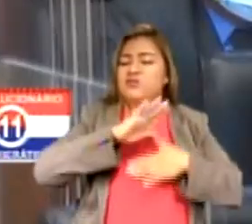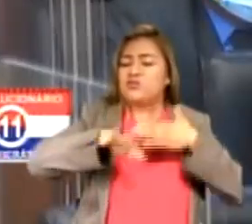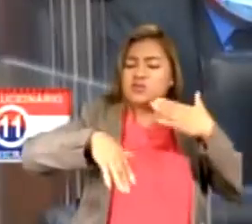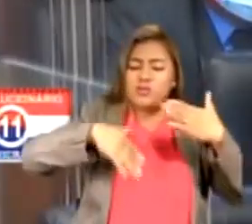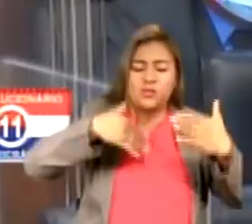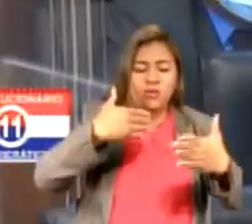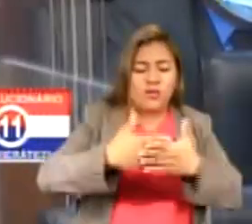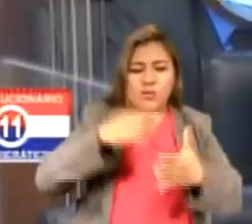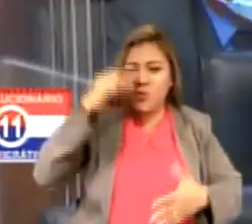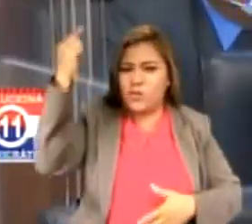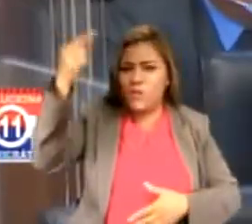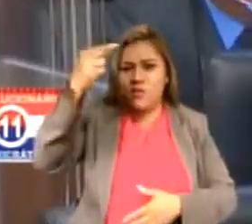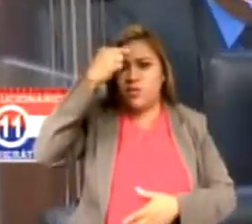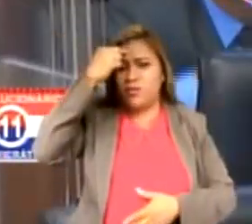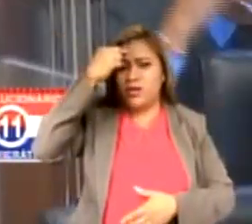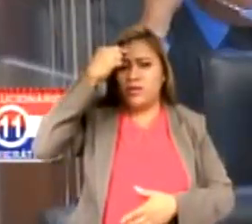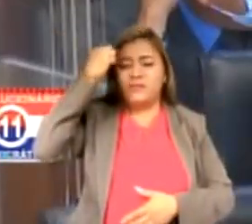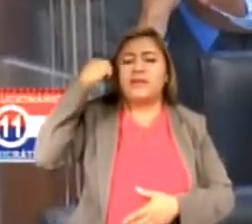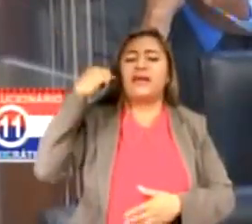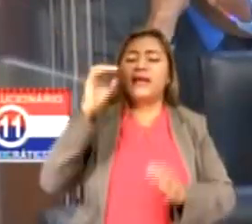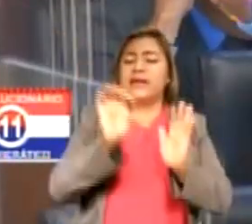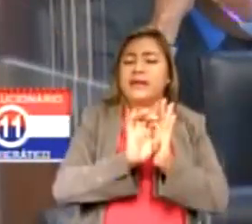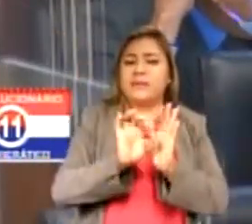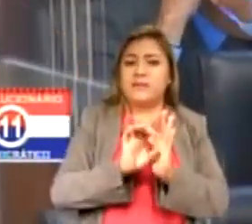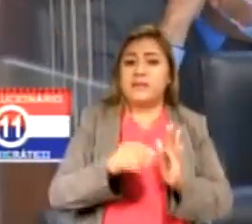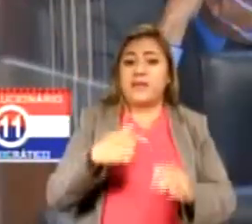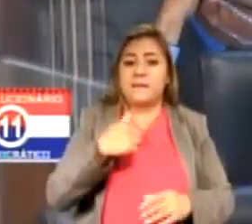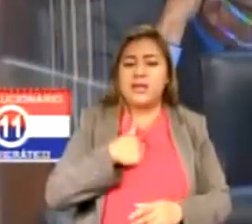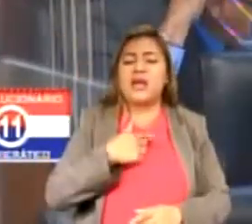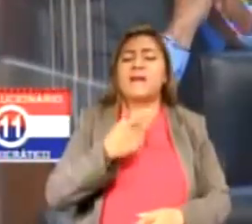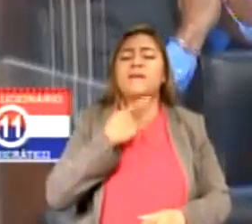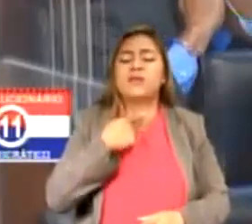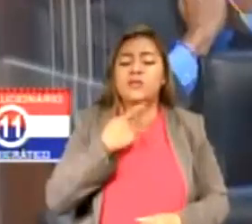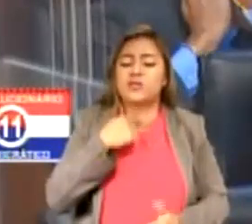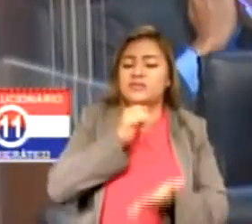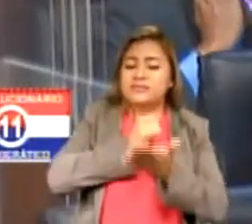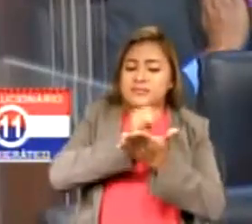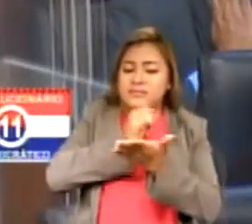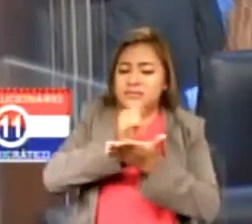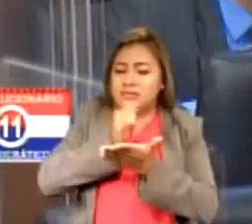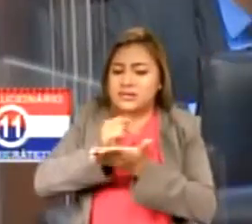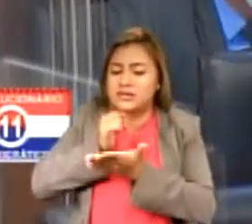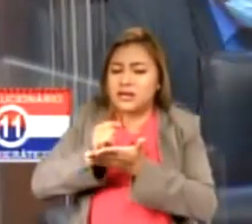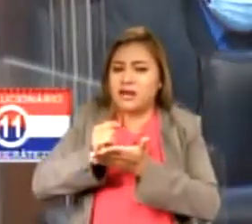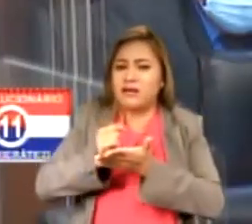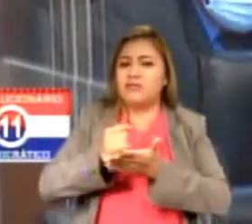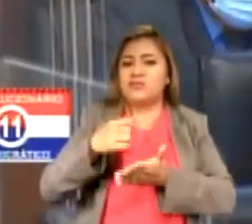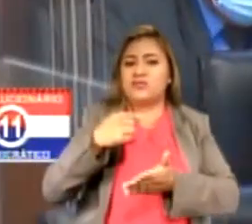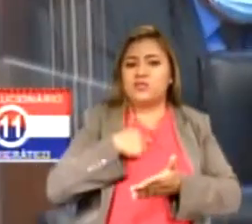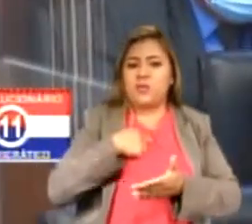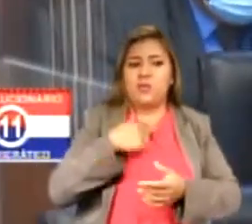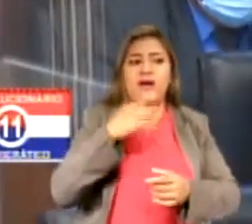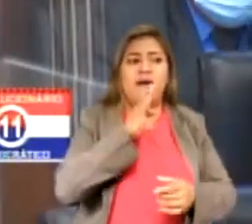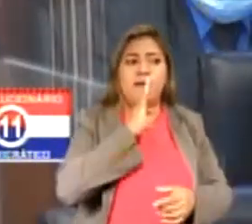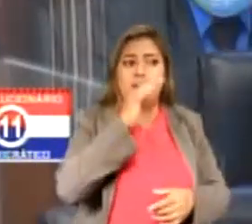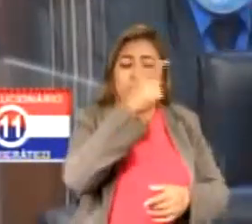Y yo no me voy a ir lejos porque a mí me gusta investigar. Y yo voy a citar al doctor